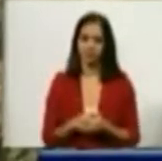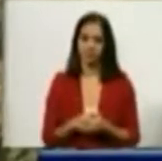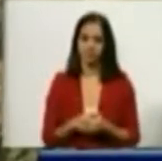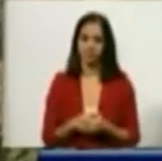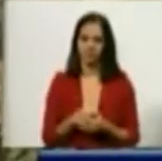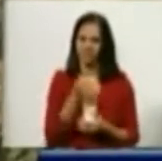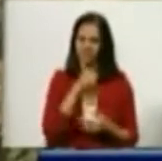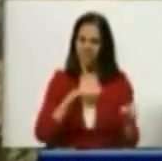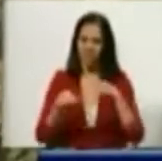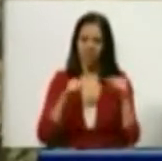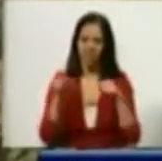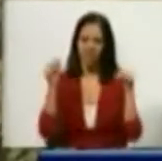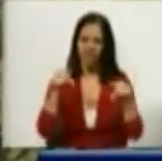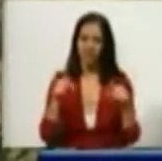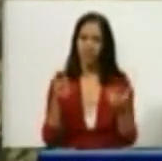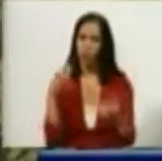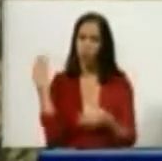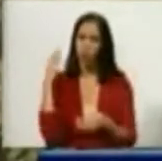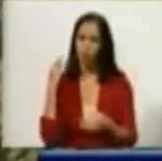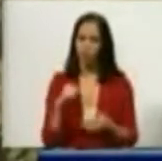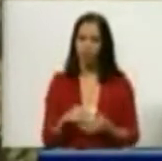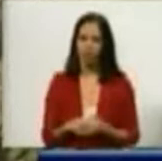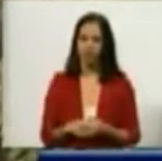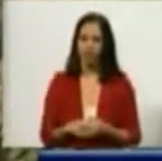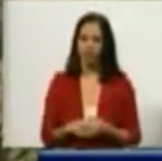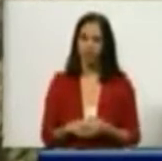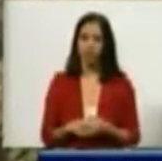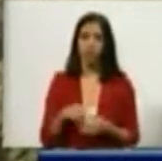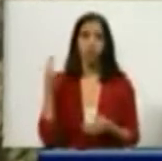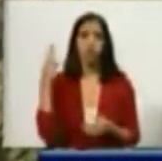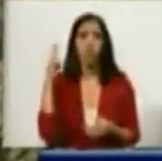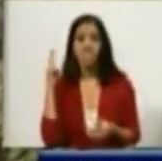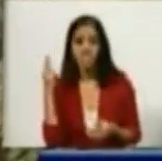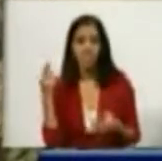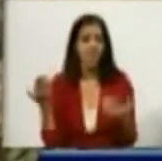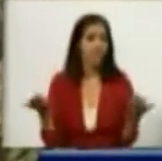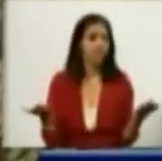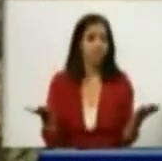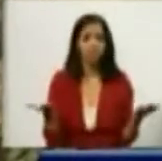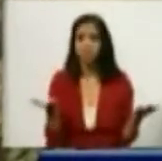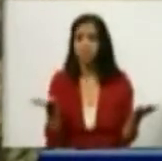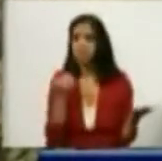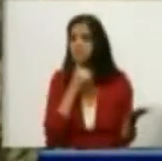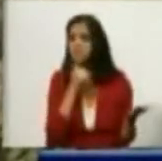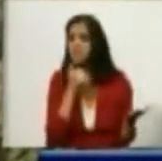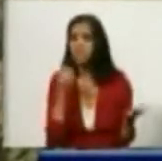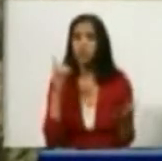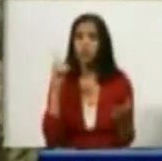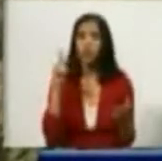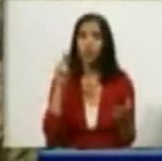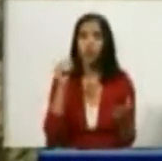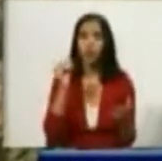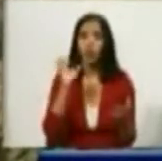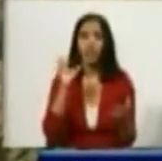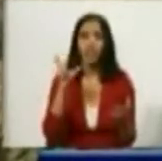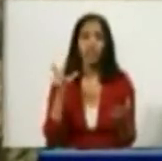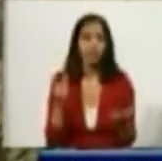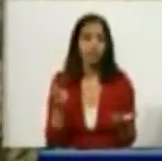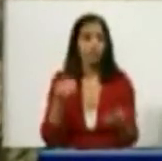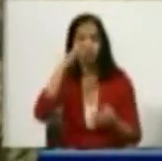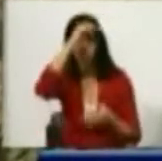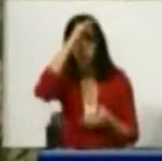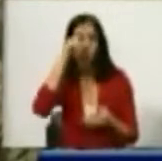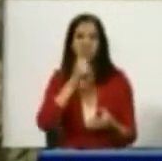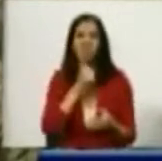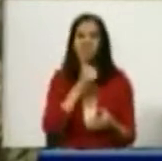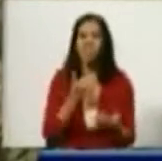quién manda y quién manda ahí en Colombia Uribe manda Duque manda directamente Trump quién